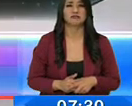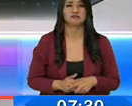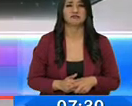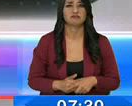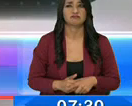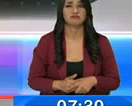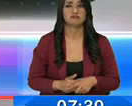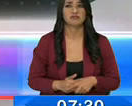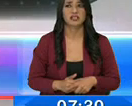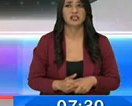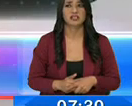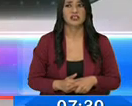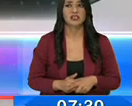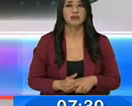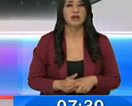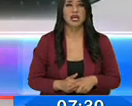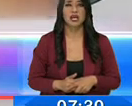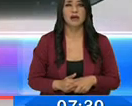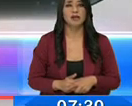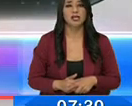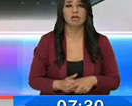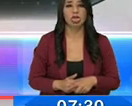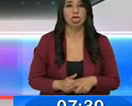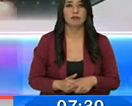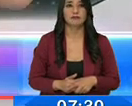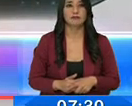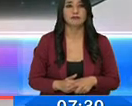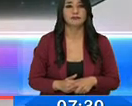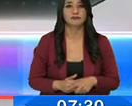vino no era el personal mejor capacitado